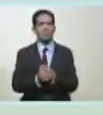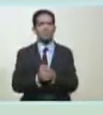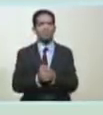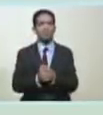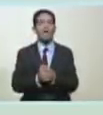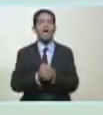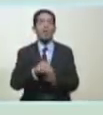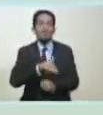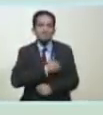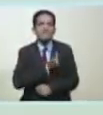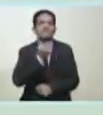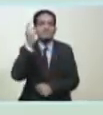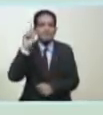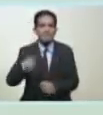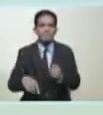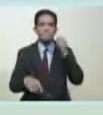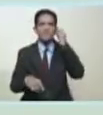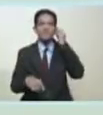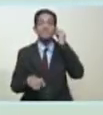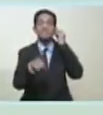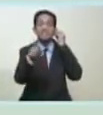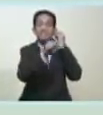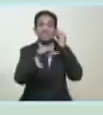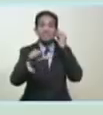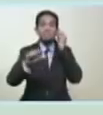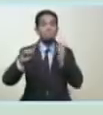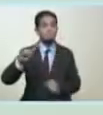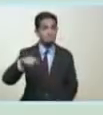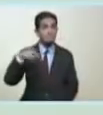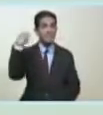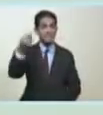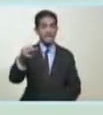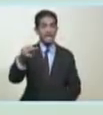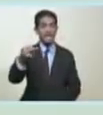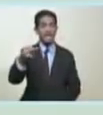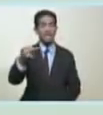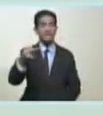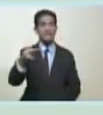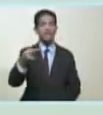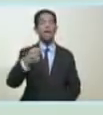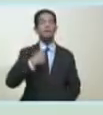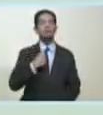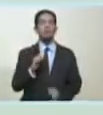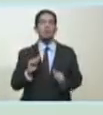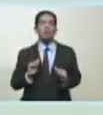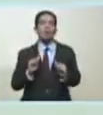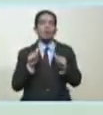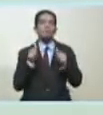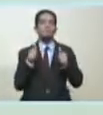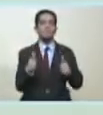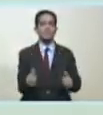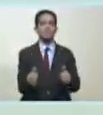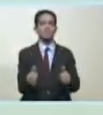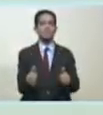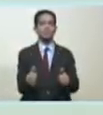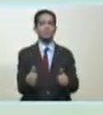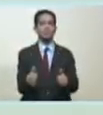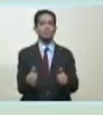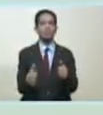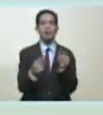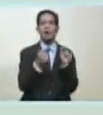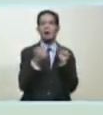Y ya esta semana, a partir de mañana, voy a iniciar un ciclo de